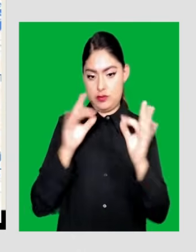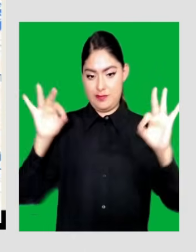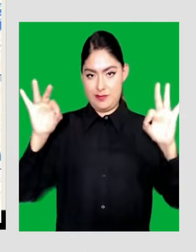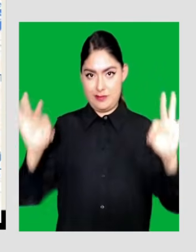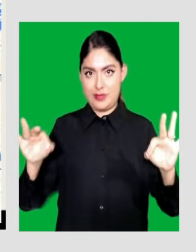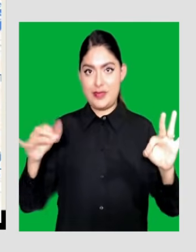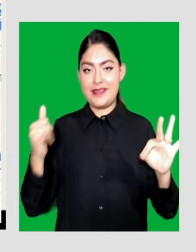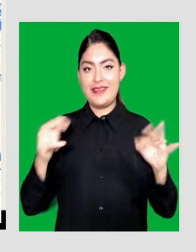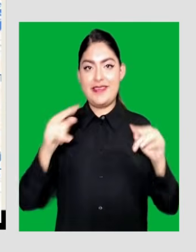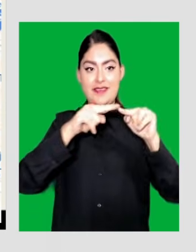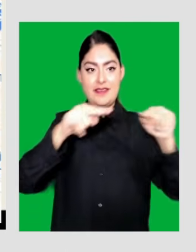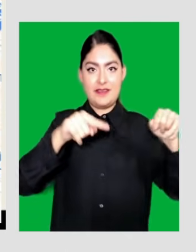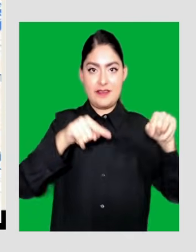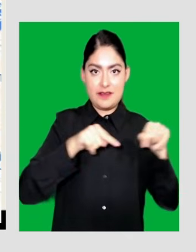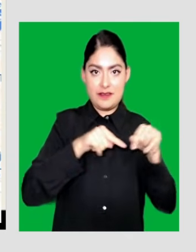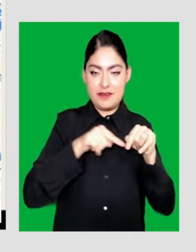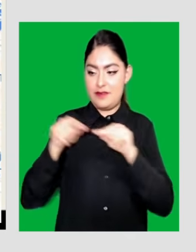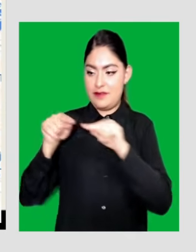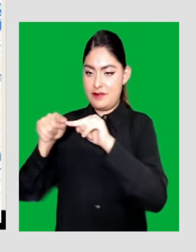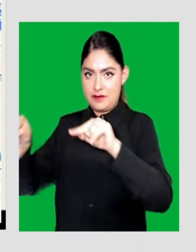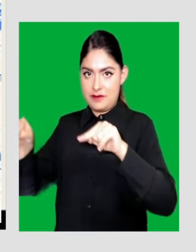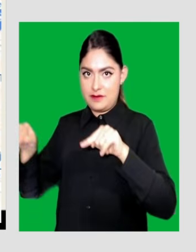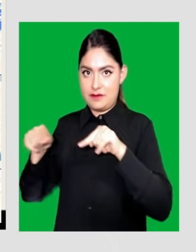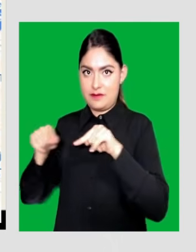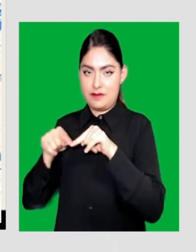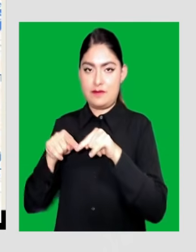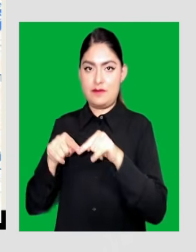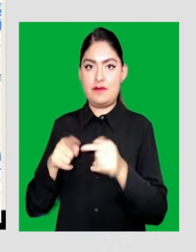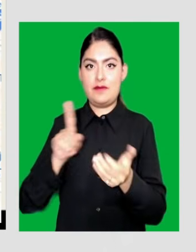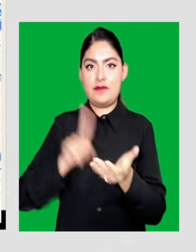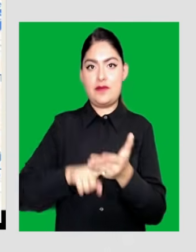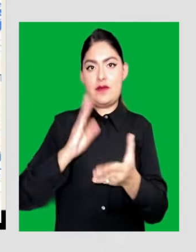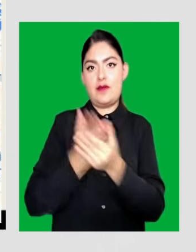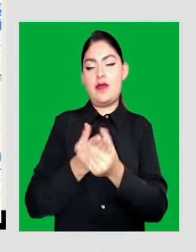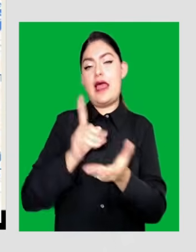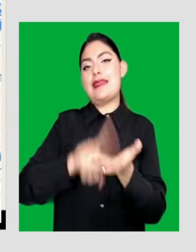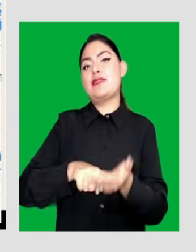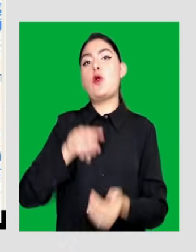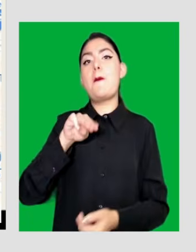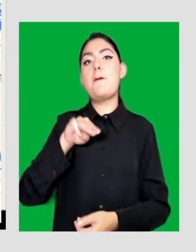de nombre Suprema Corte de Justicia de la Nación.